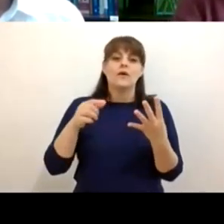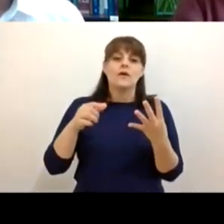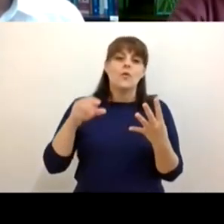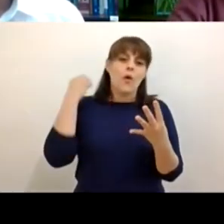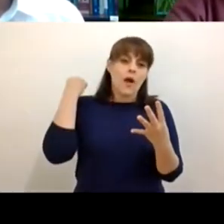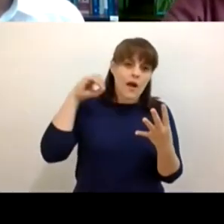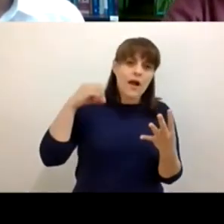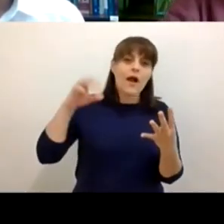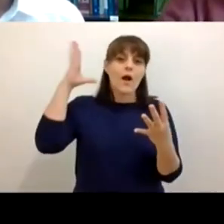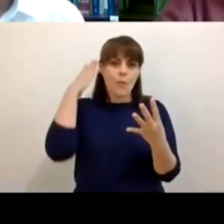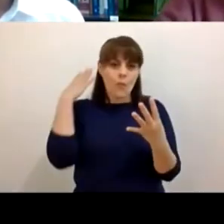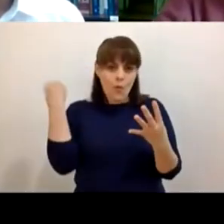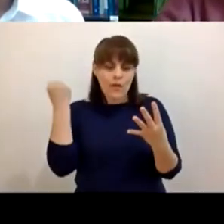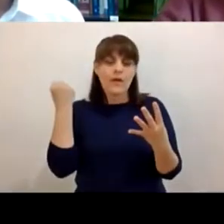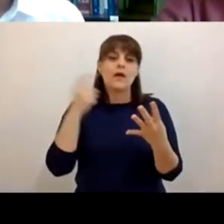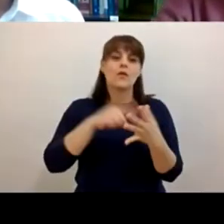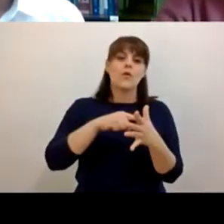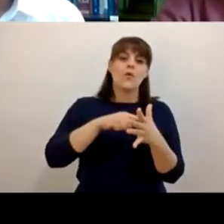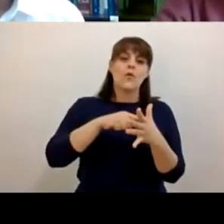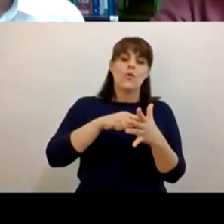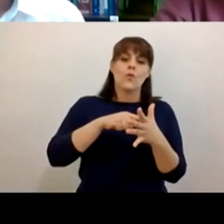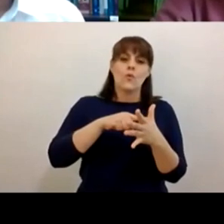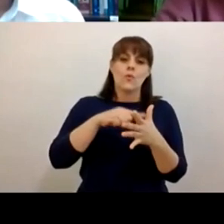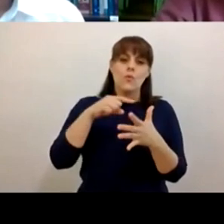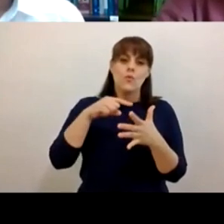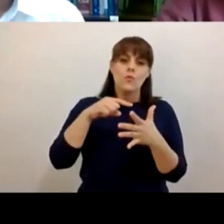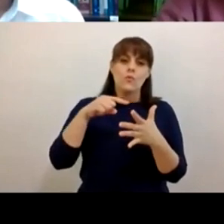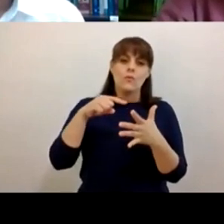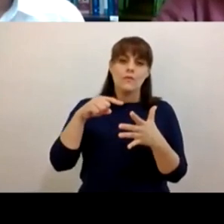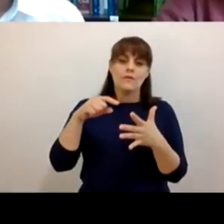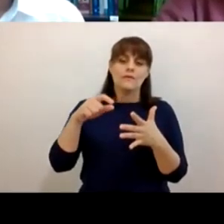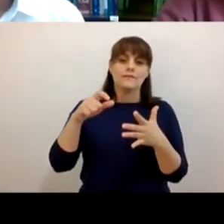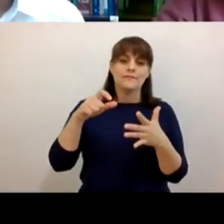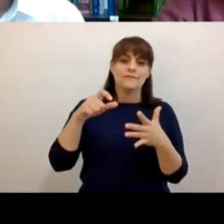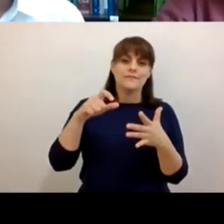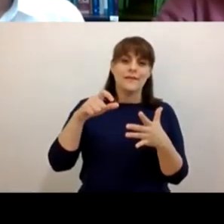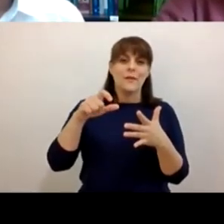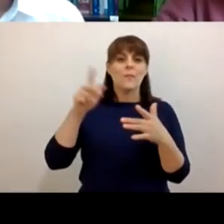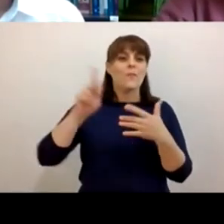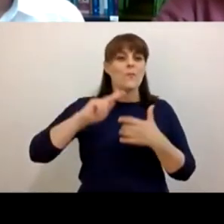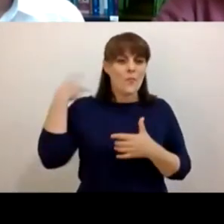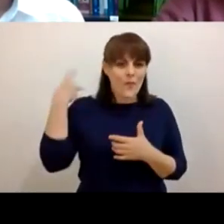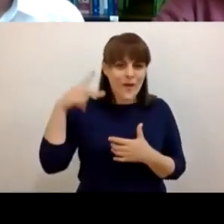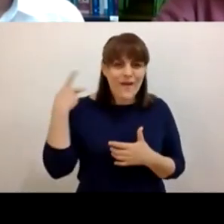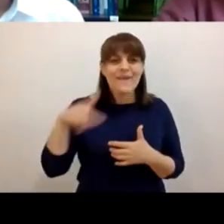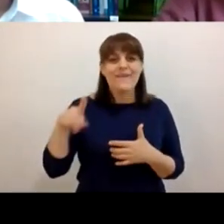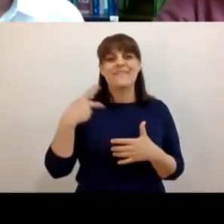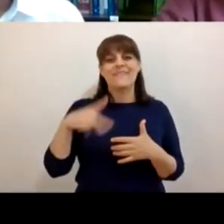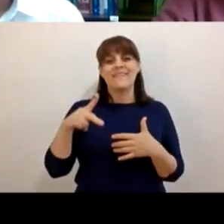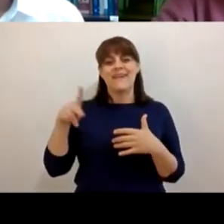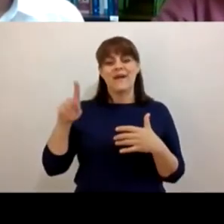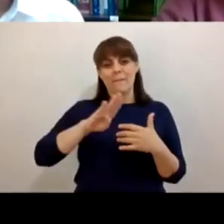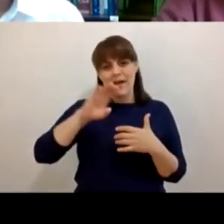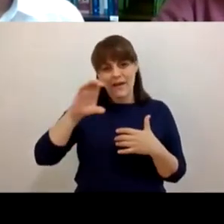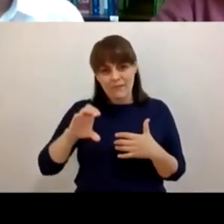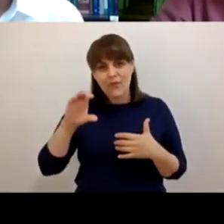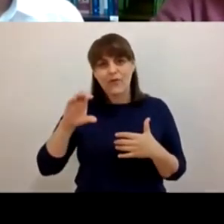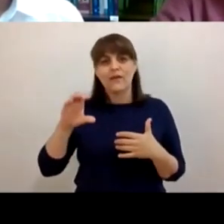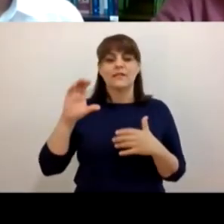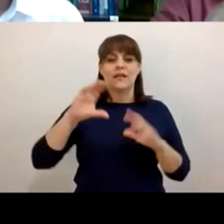Morelos, Sonora, Durango, Nayarit, Quintana Roo, Puebla, Baja California, Guanajuato, Chiapas, Tamaulipas,